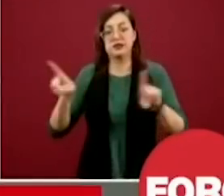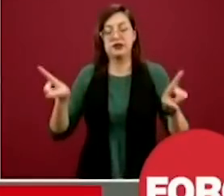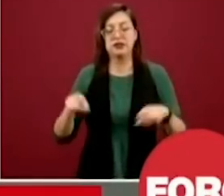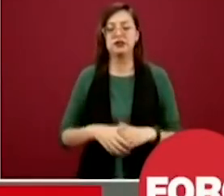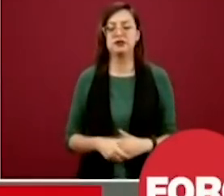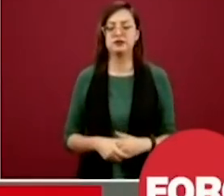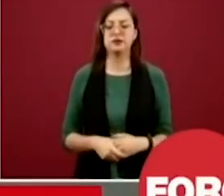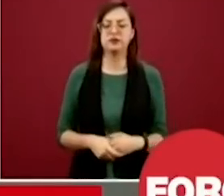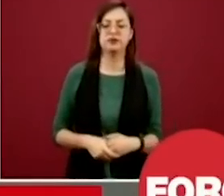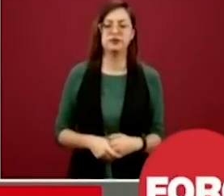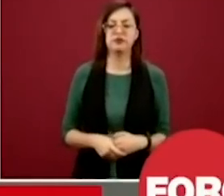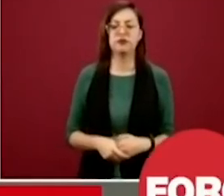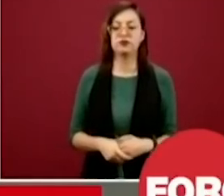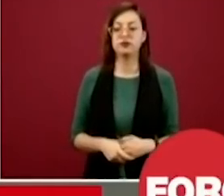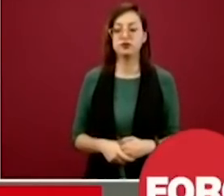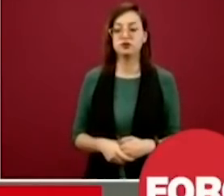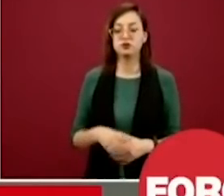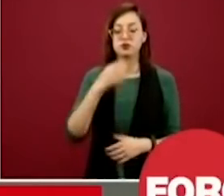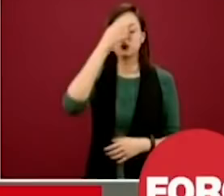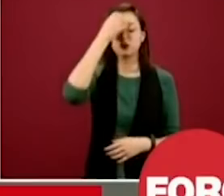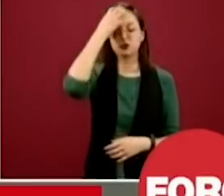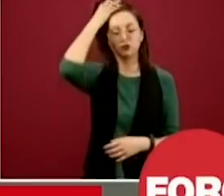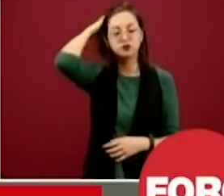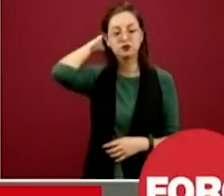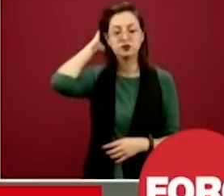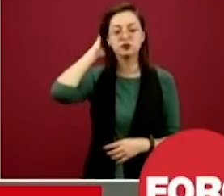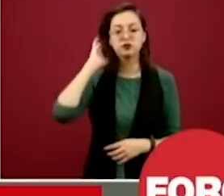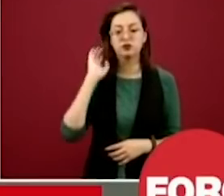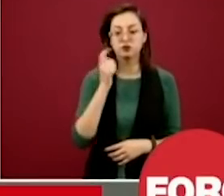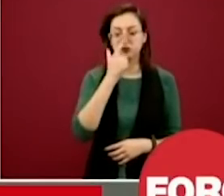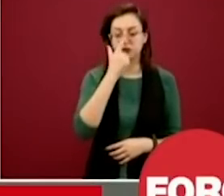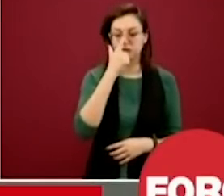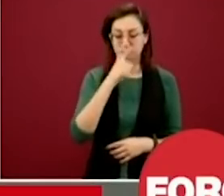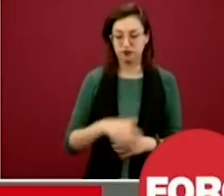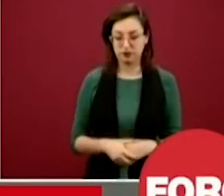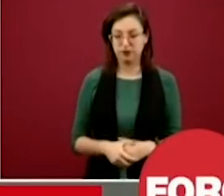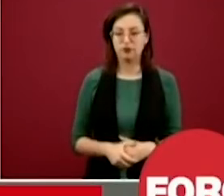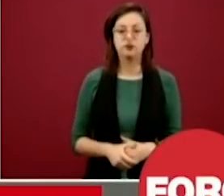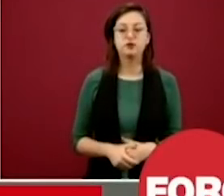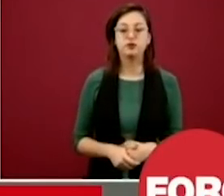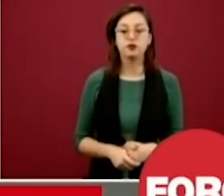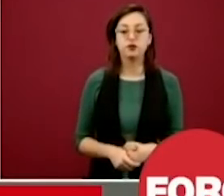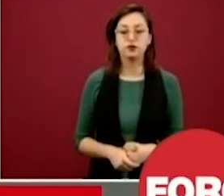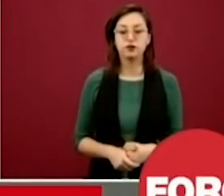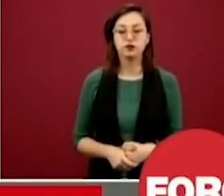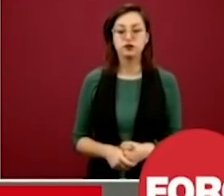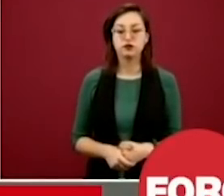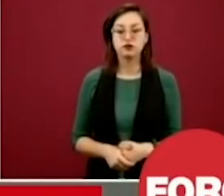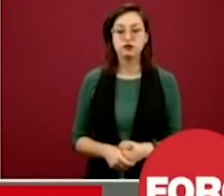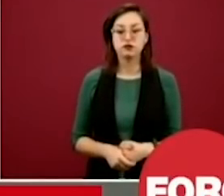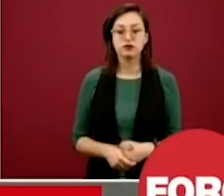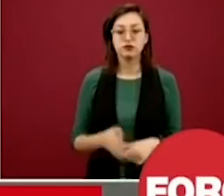Ya pasó de casos importados únicamente a hoy transmisión local. Ese cambio ya lo hizo. ¿Eso en México qué implica? ¿Ya